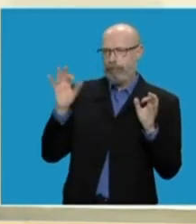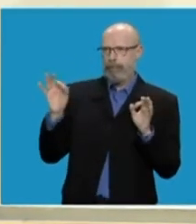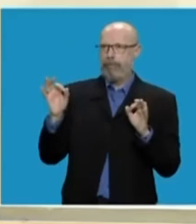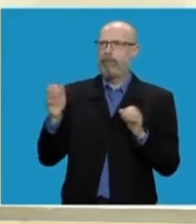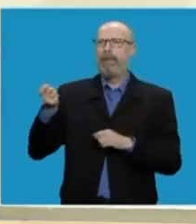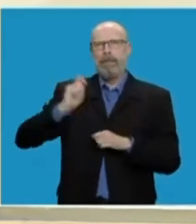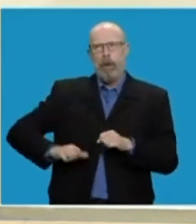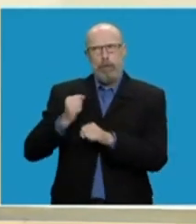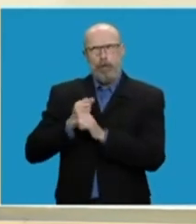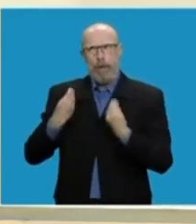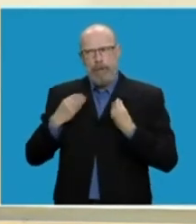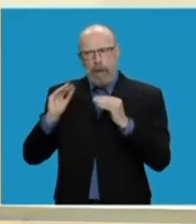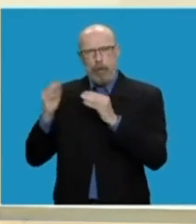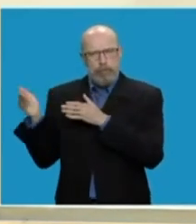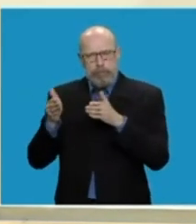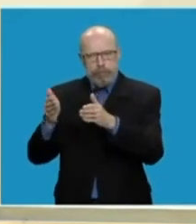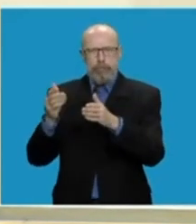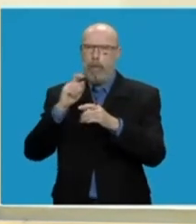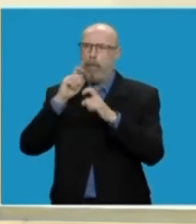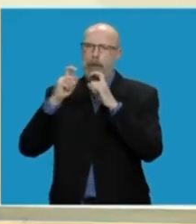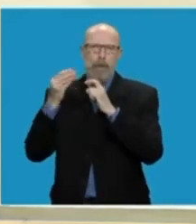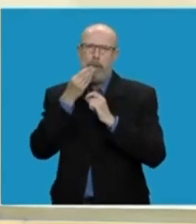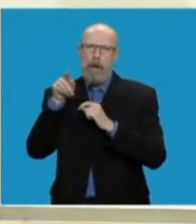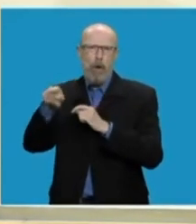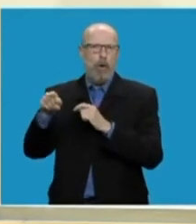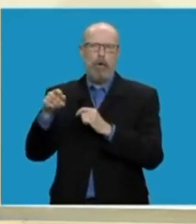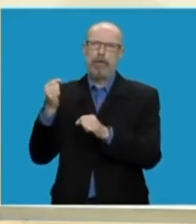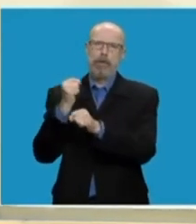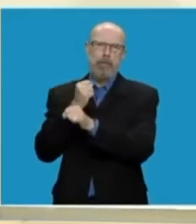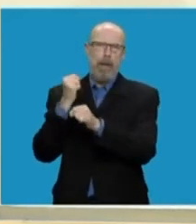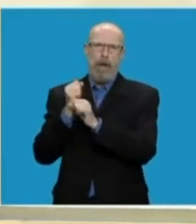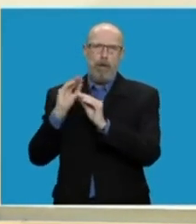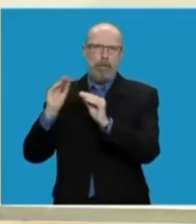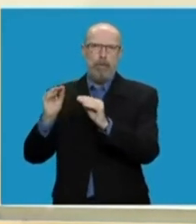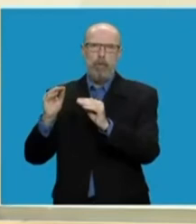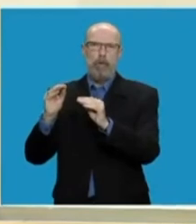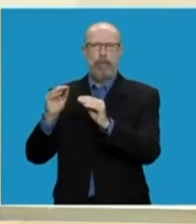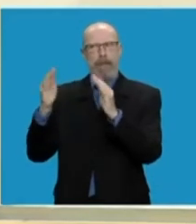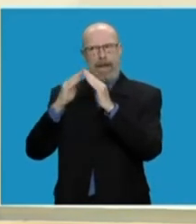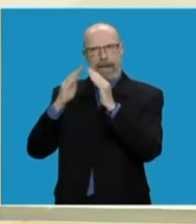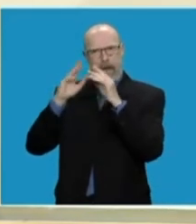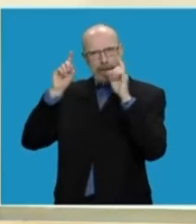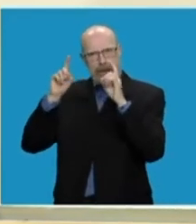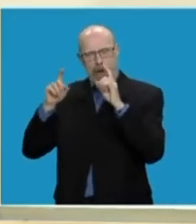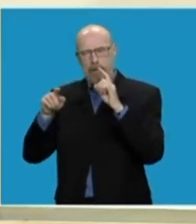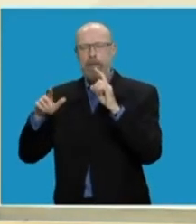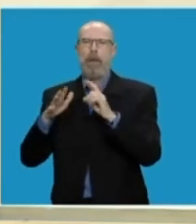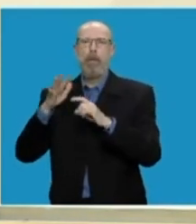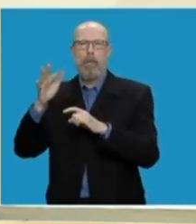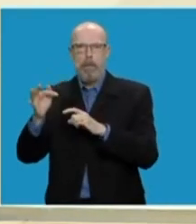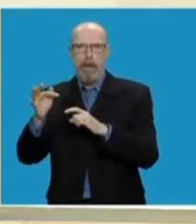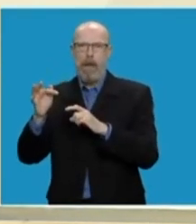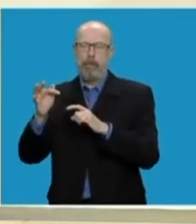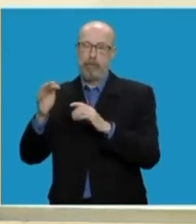toda una vida dedicada al mejor periodismo, que lo viviste y lo mamaste en tu casa y también en tu